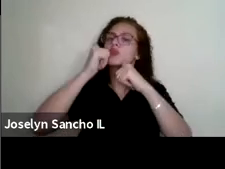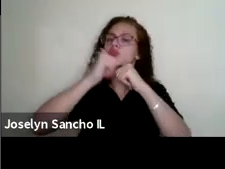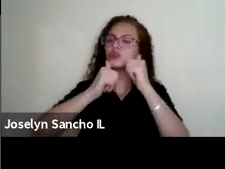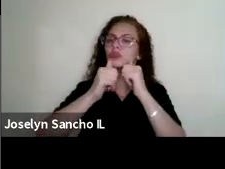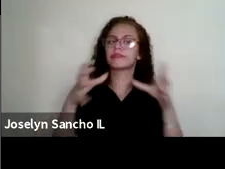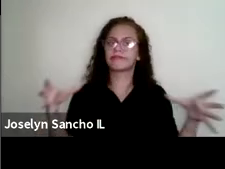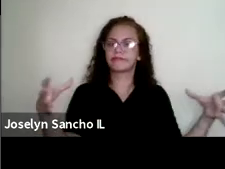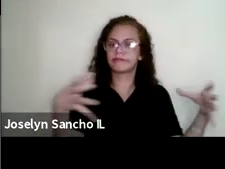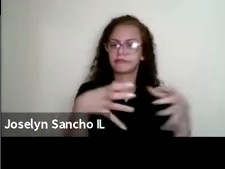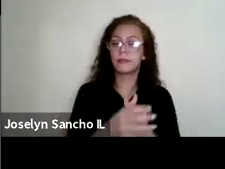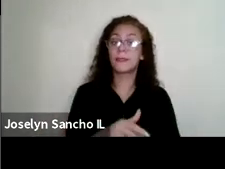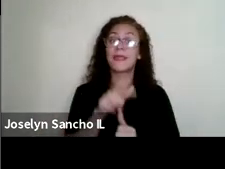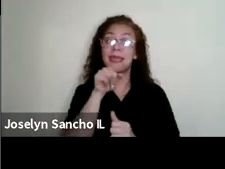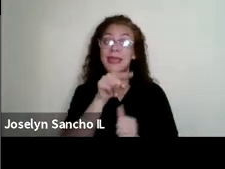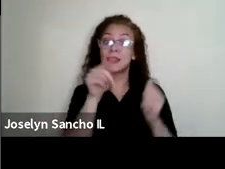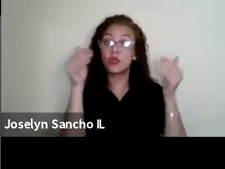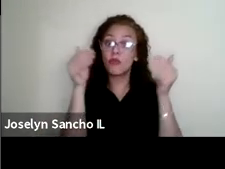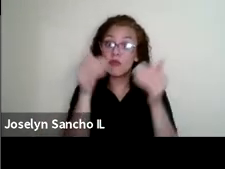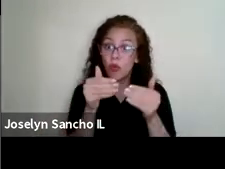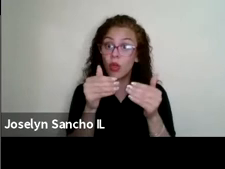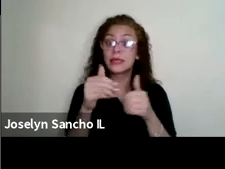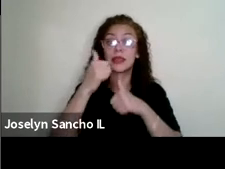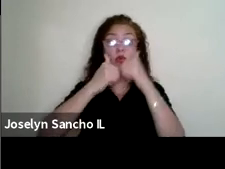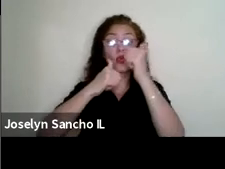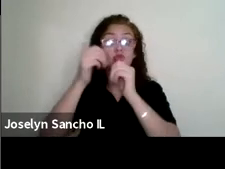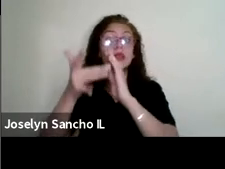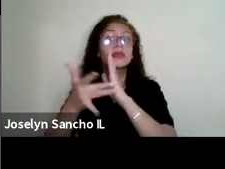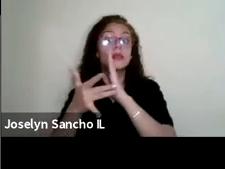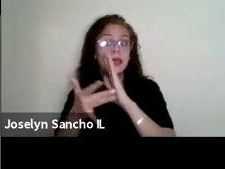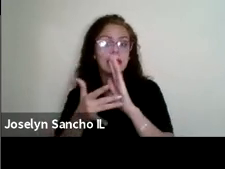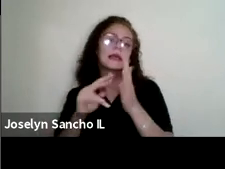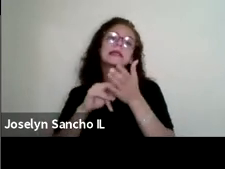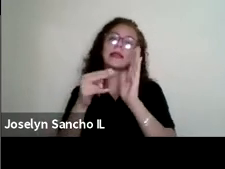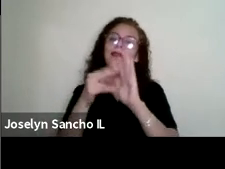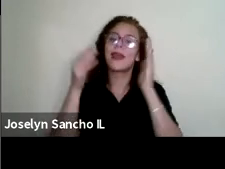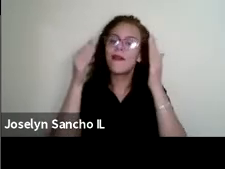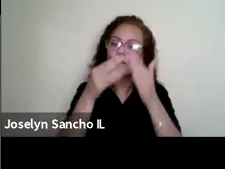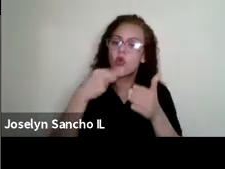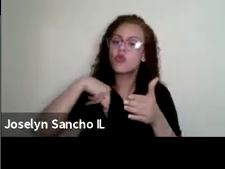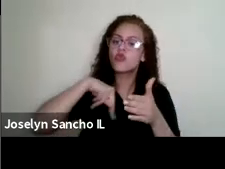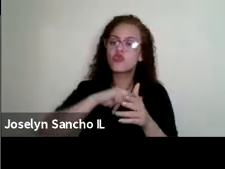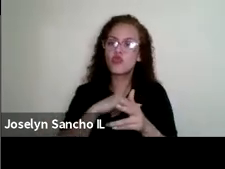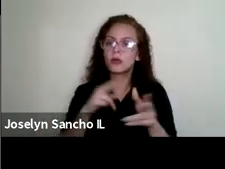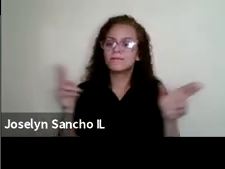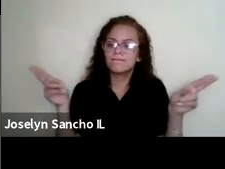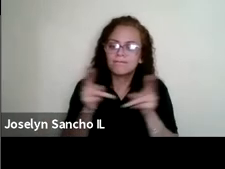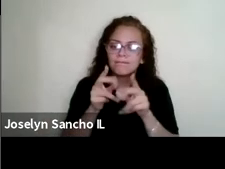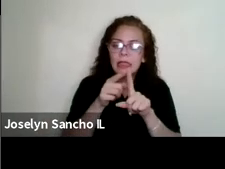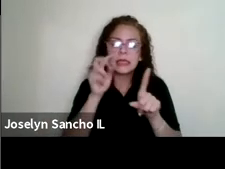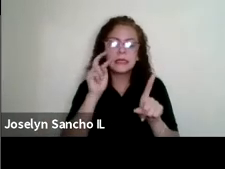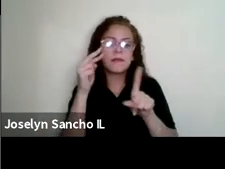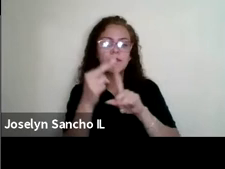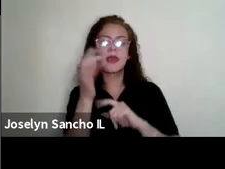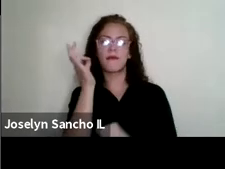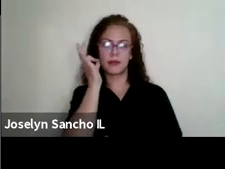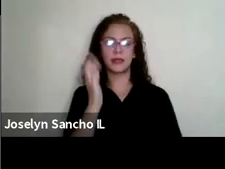colectiva. Esos enfoques de construcción de tecnología son los enfoques que aportamos desde esta mirada